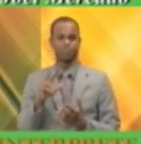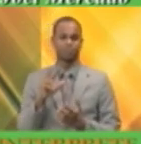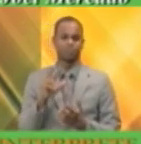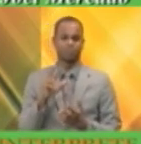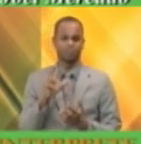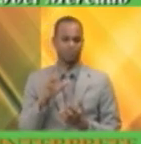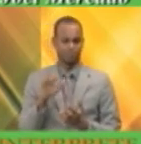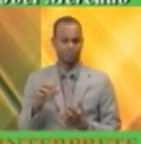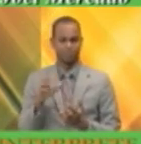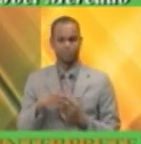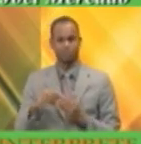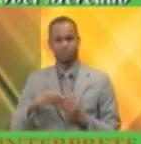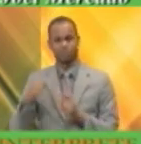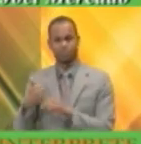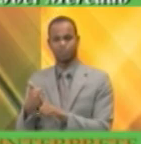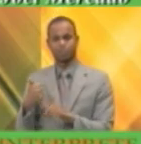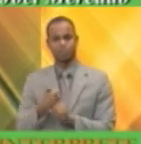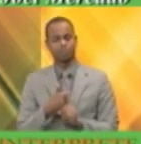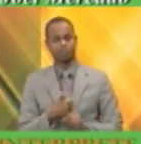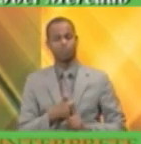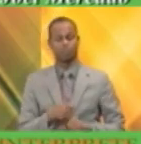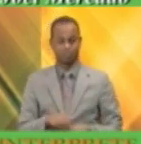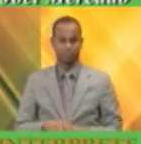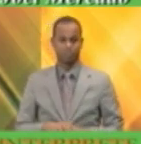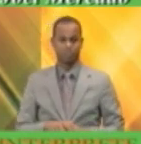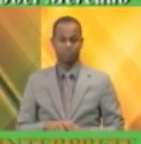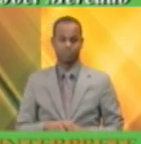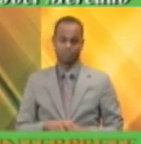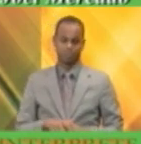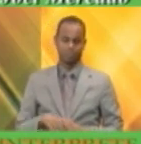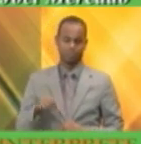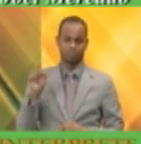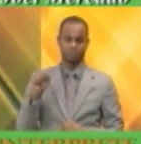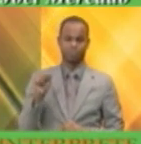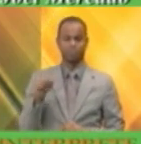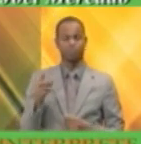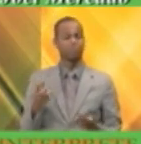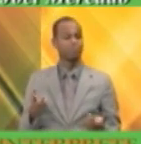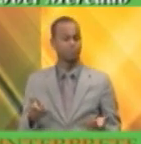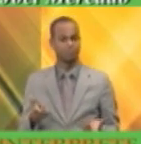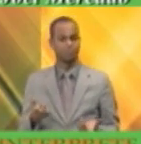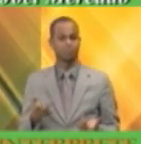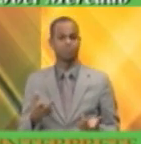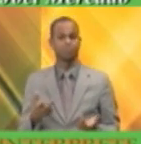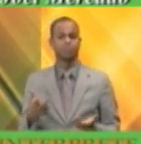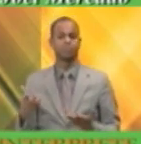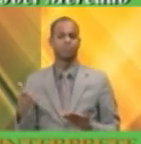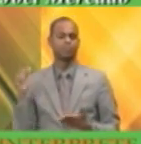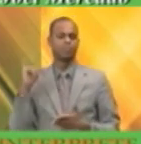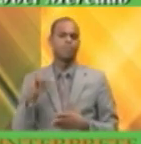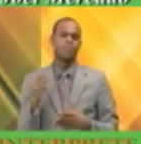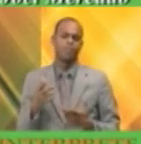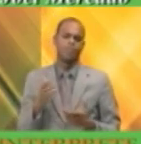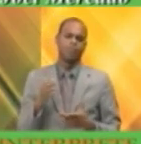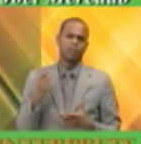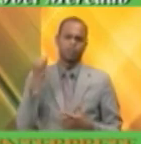$2,500 cada una. El atletismo no se nos quita esa parte, porque nada